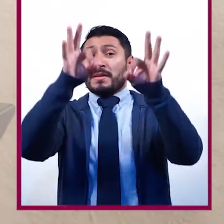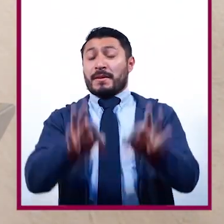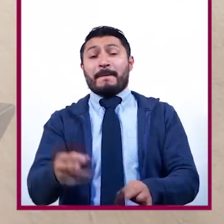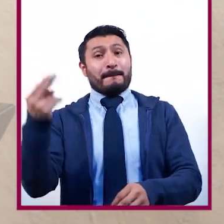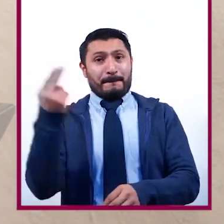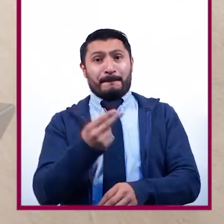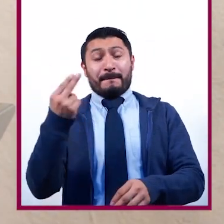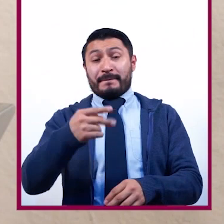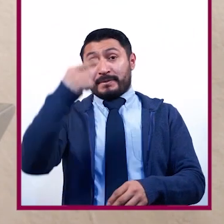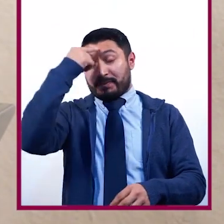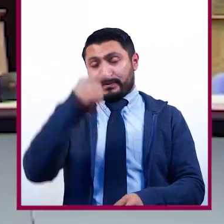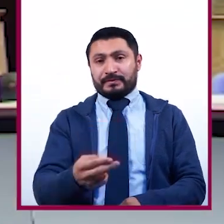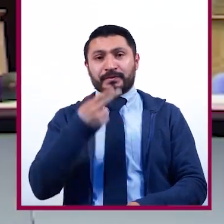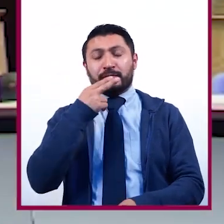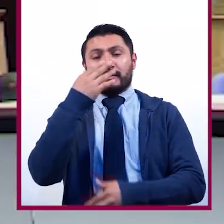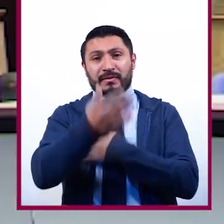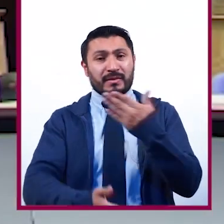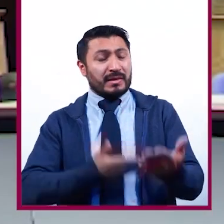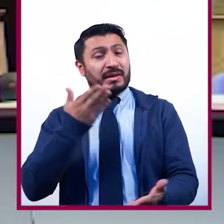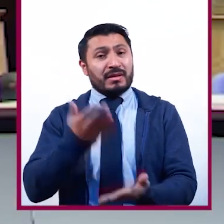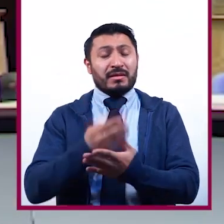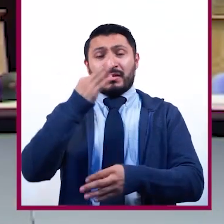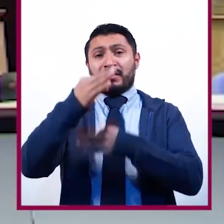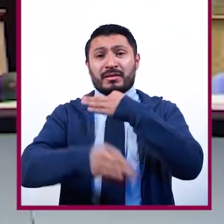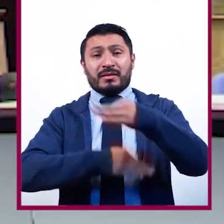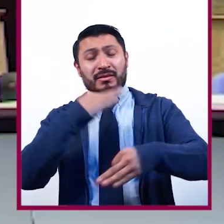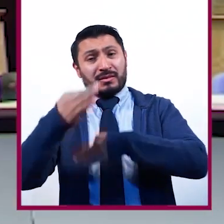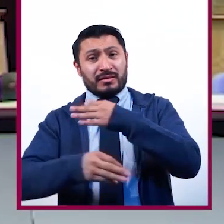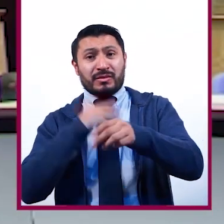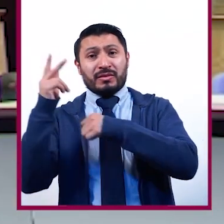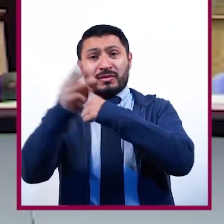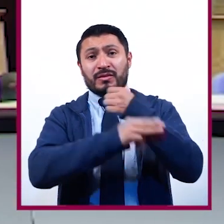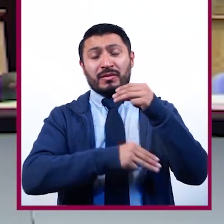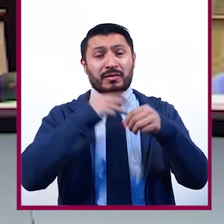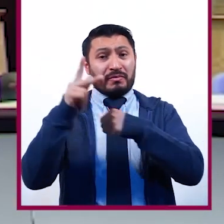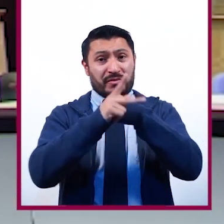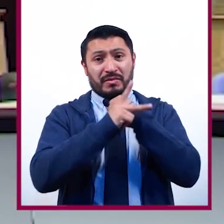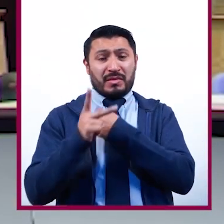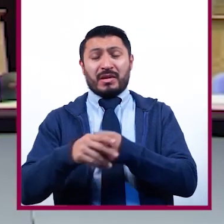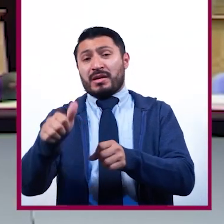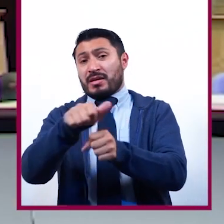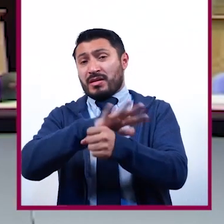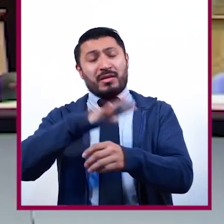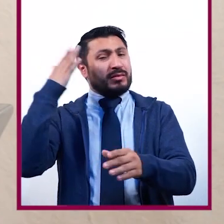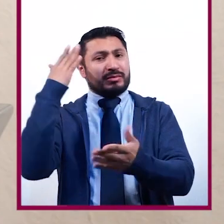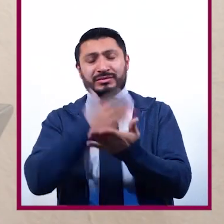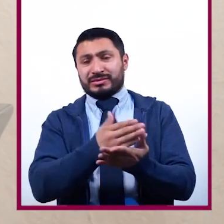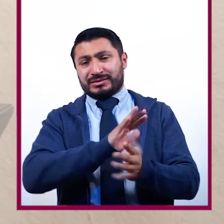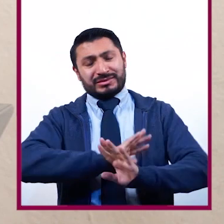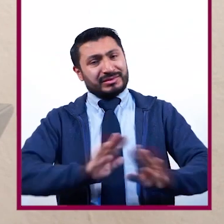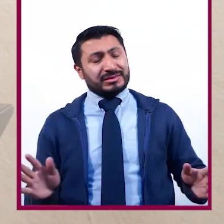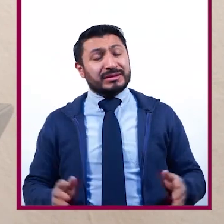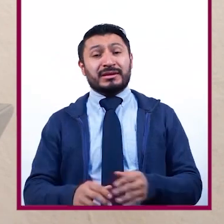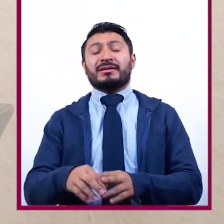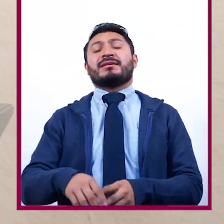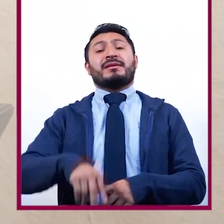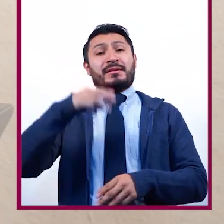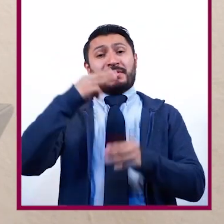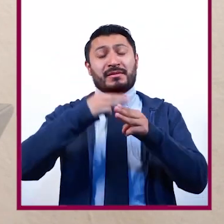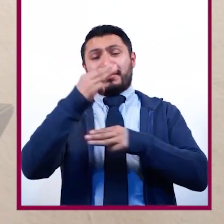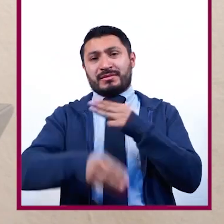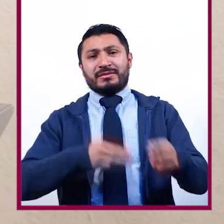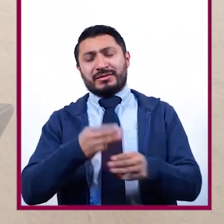suministro indispensable que necesita para servir a todos los países del mundo y detener la pandemia. Sin duda, para el